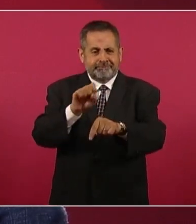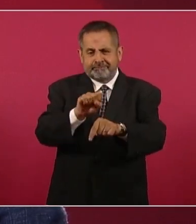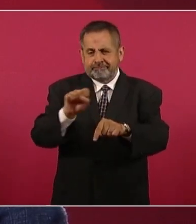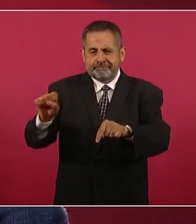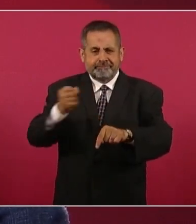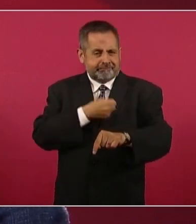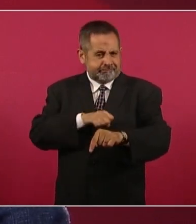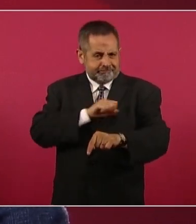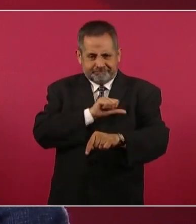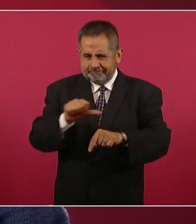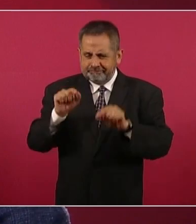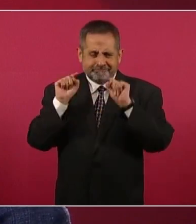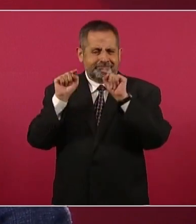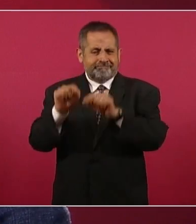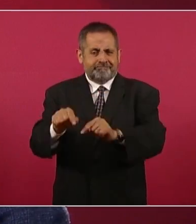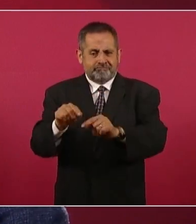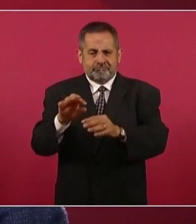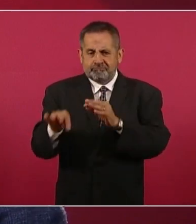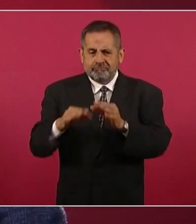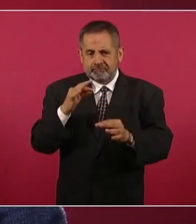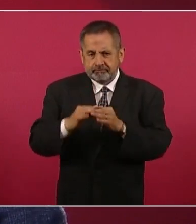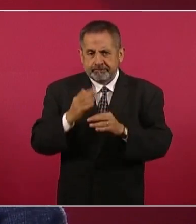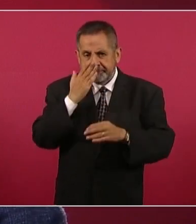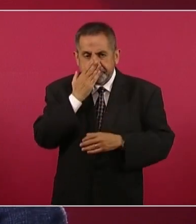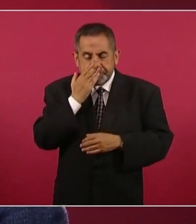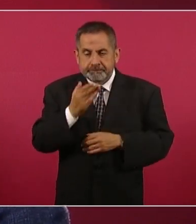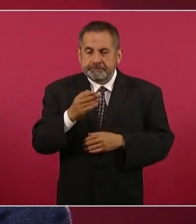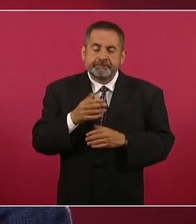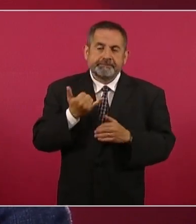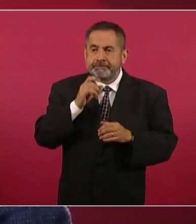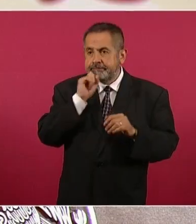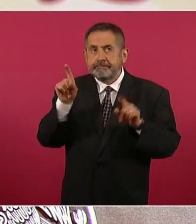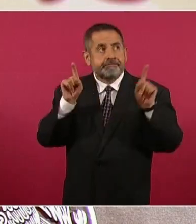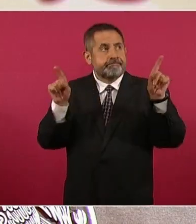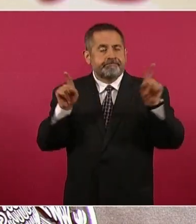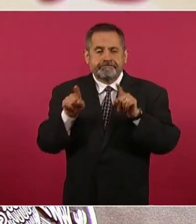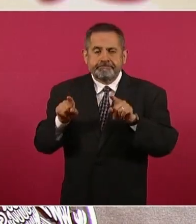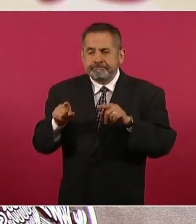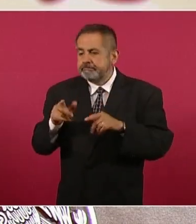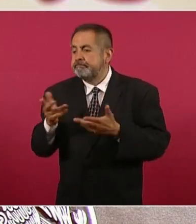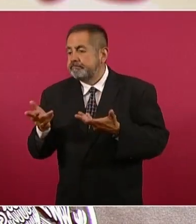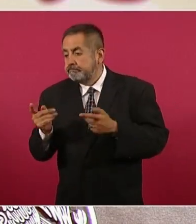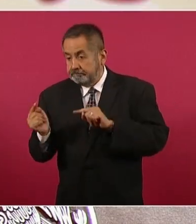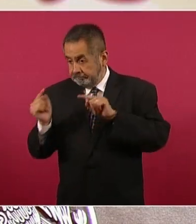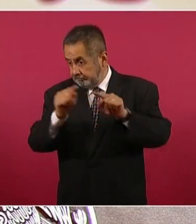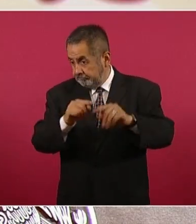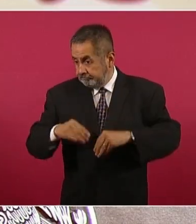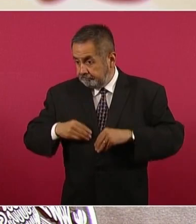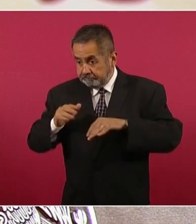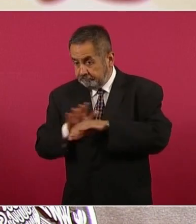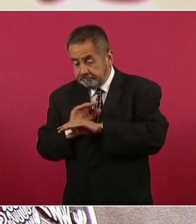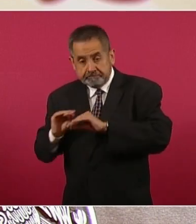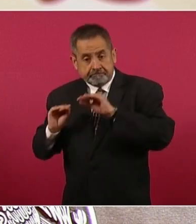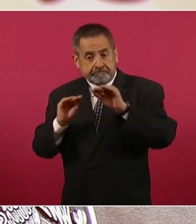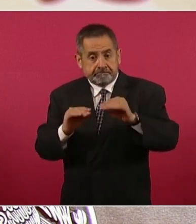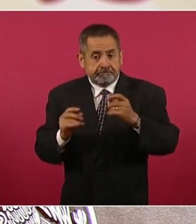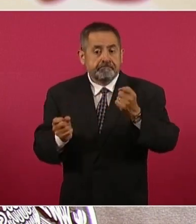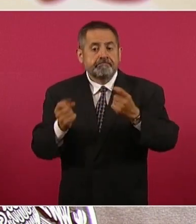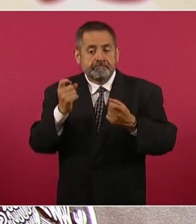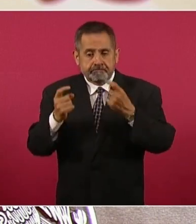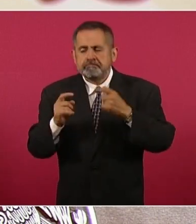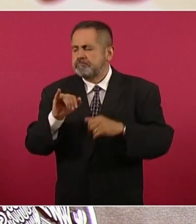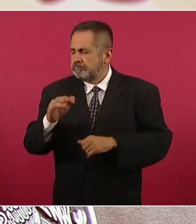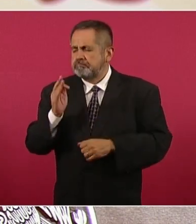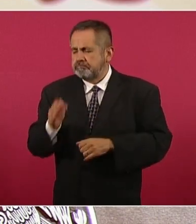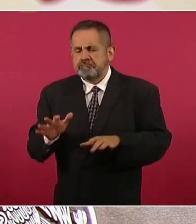etapas, ha sido por condiciones de respeto a los trabajadores que deciden en una situación, algunos residir